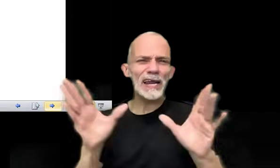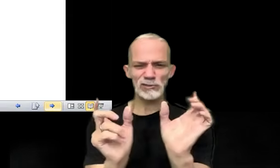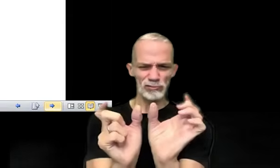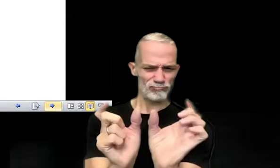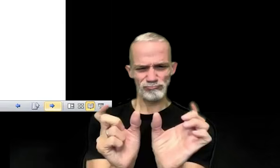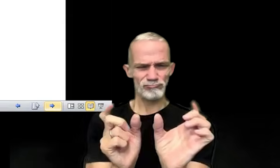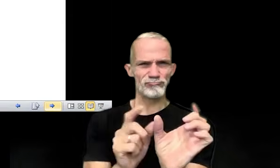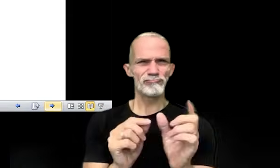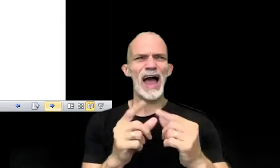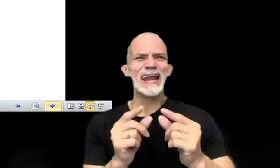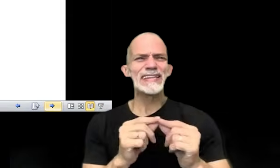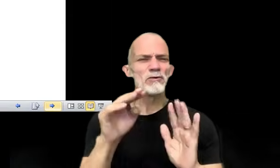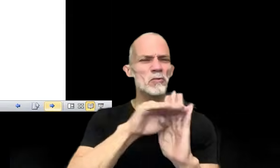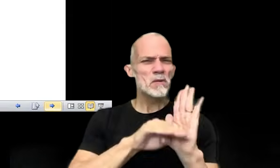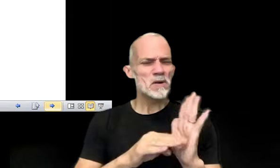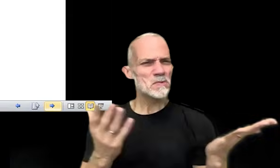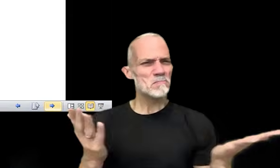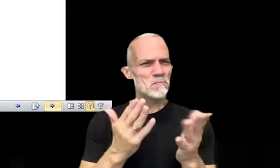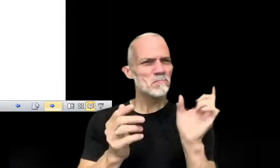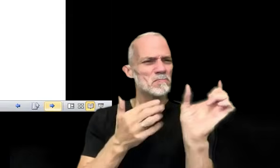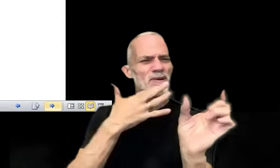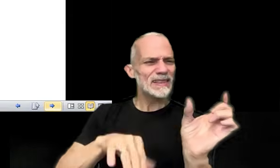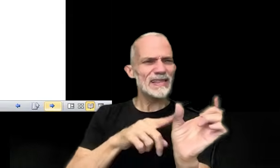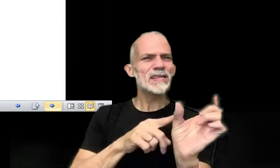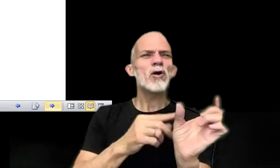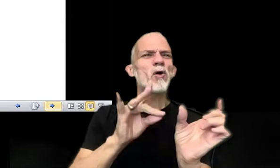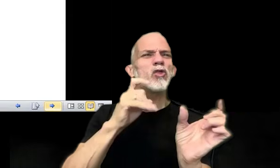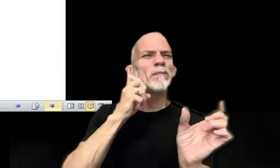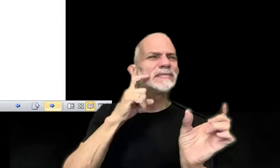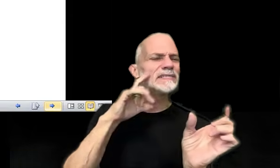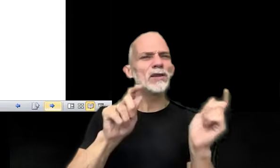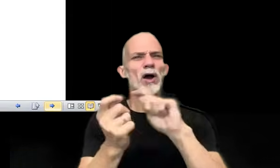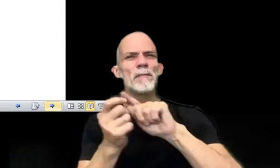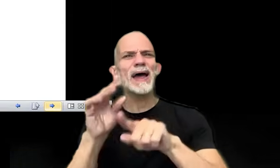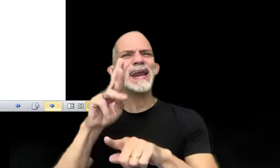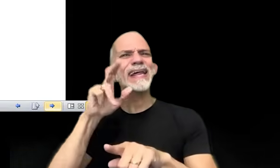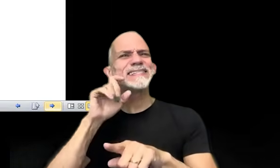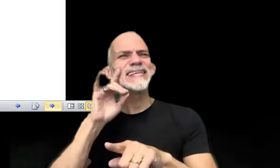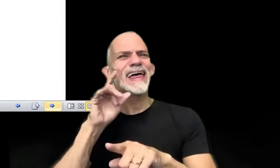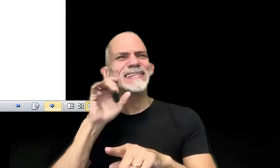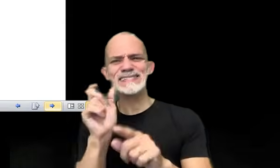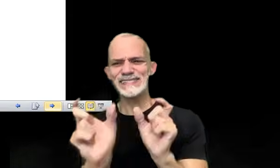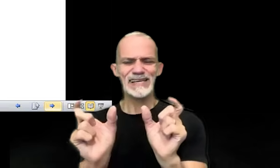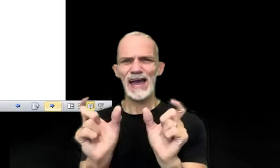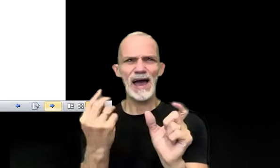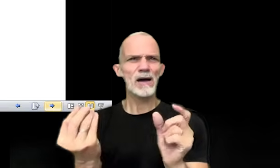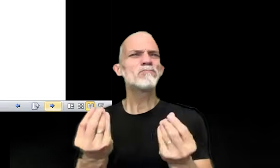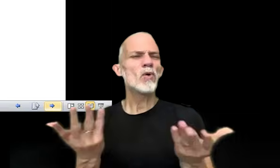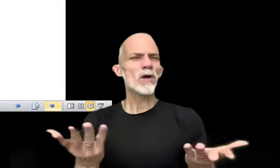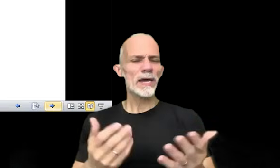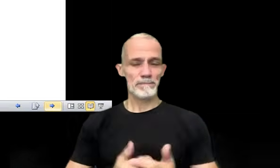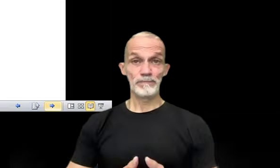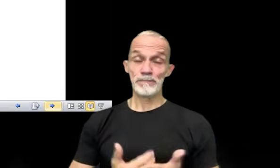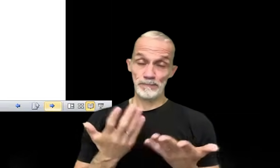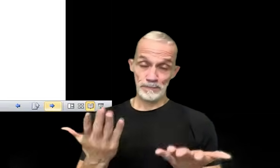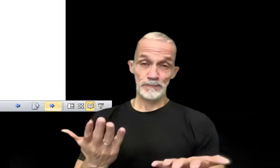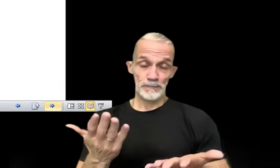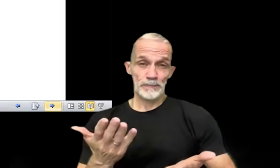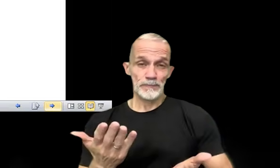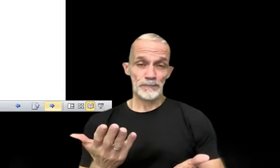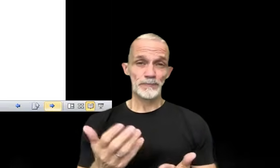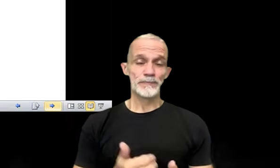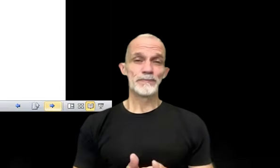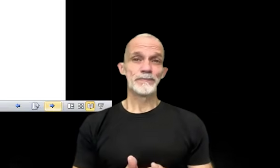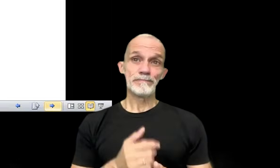a estos artículos? A entender el término el Instituto Jurídico de Residencia Fiscal en cuanto a estos artículos. Pues bien,